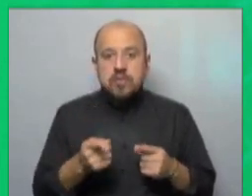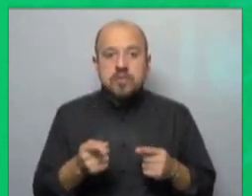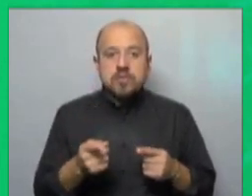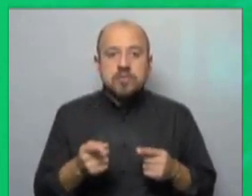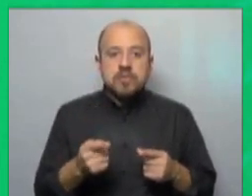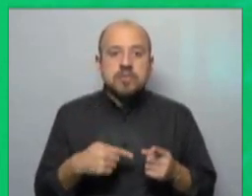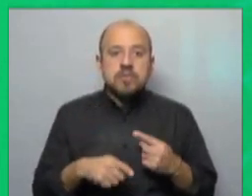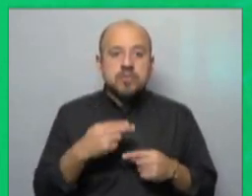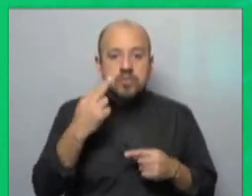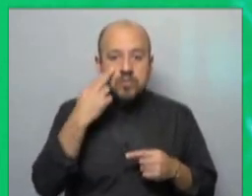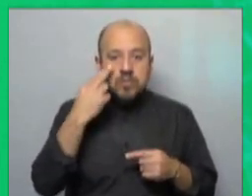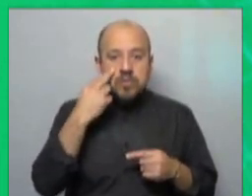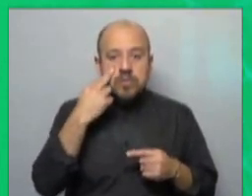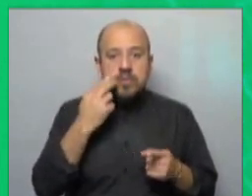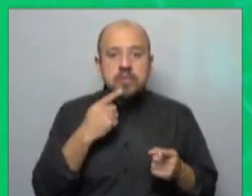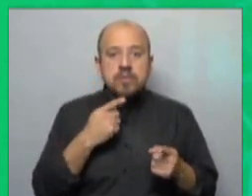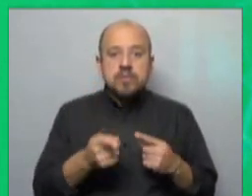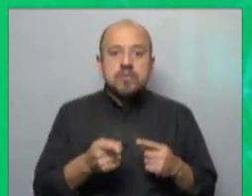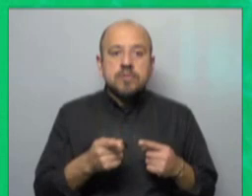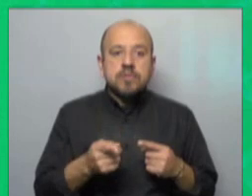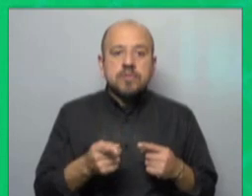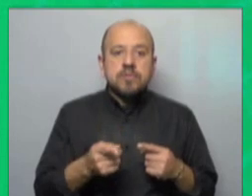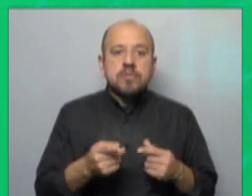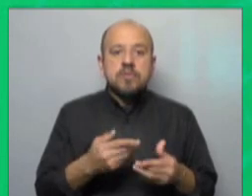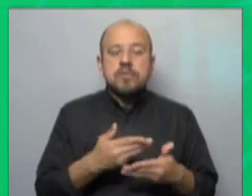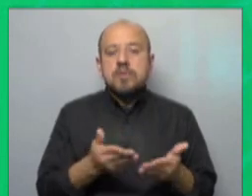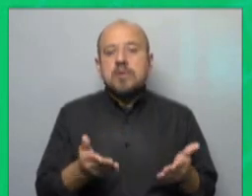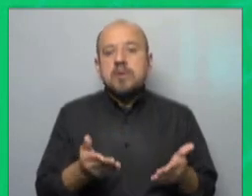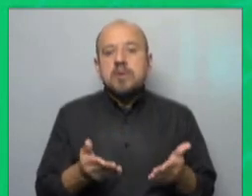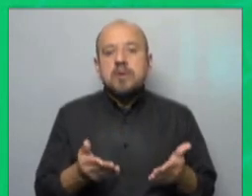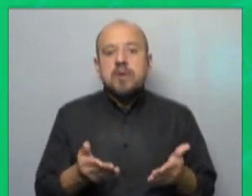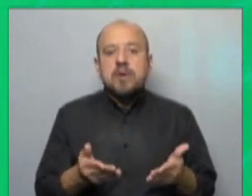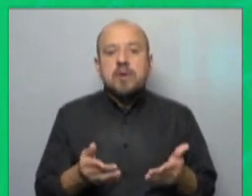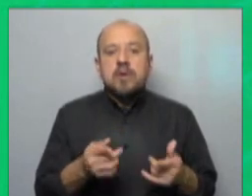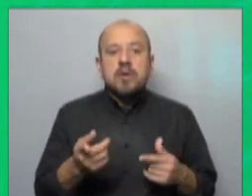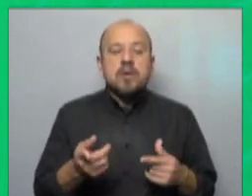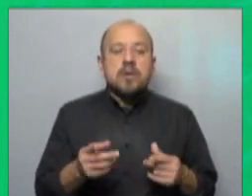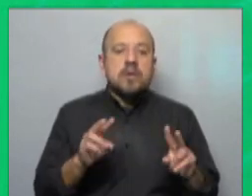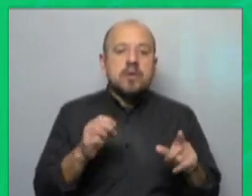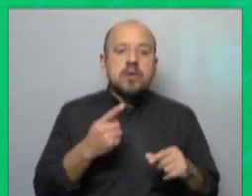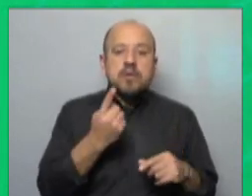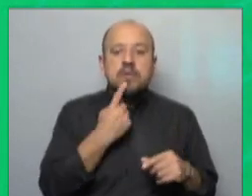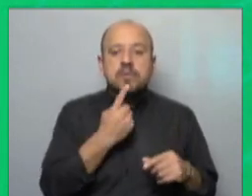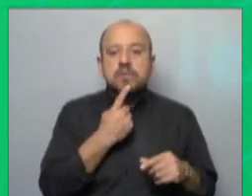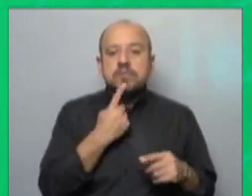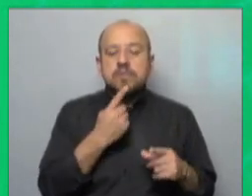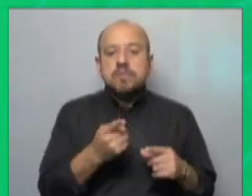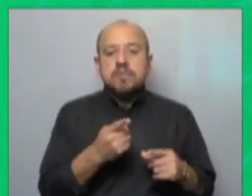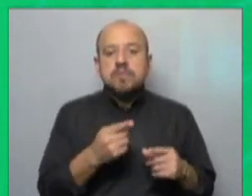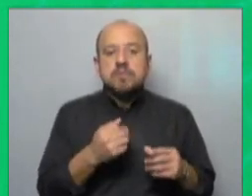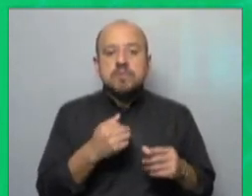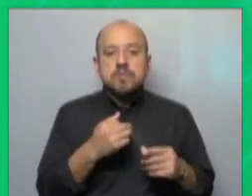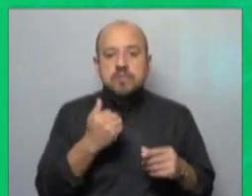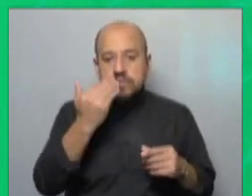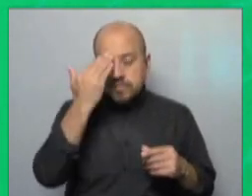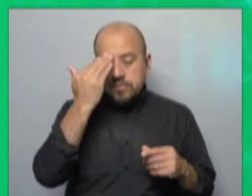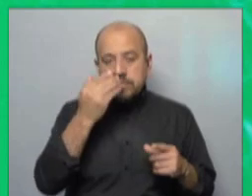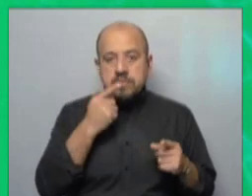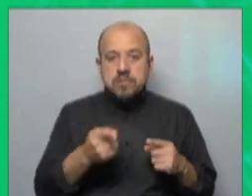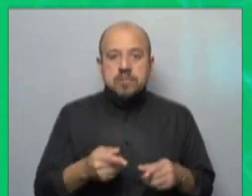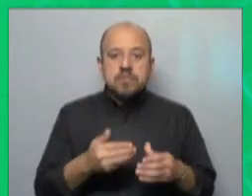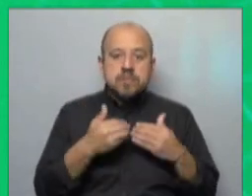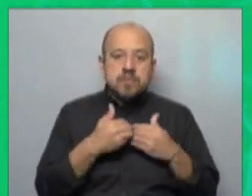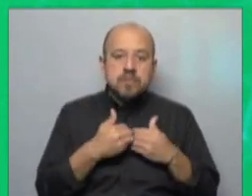problemas internos justamente en términos del peso político que estaba teniendo la conducción del frente amplio eso